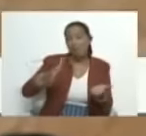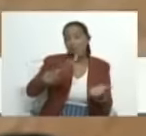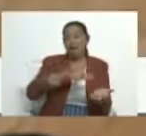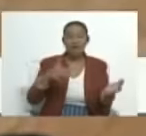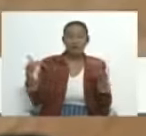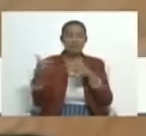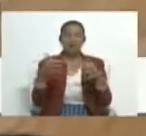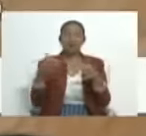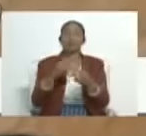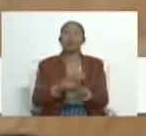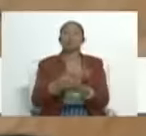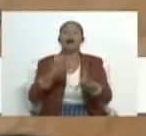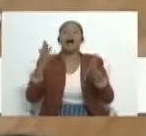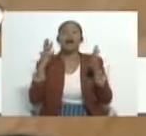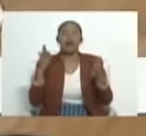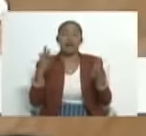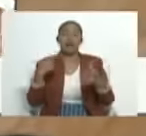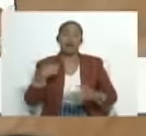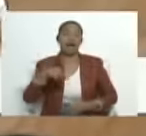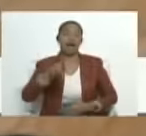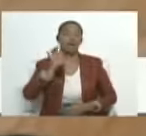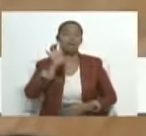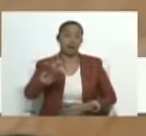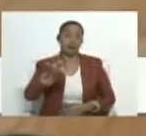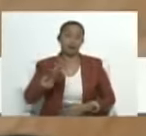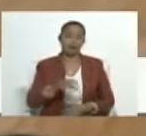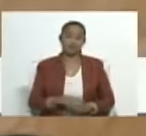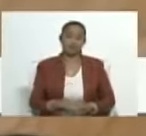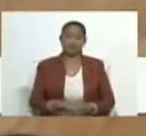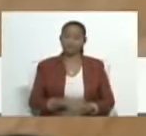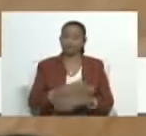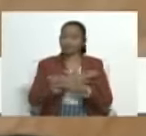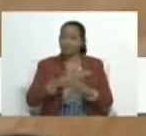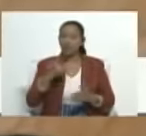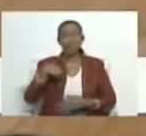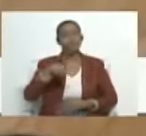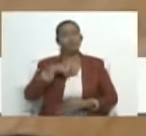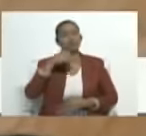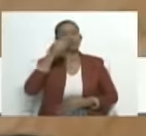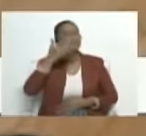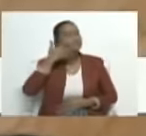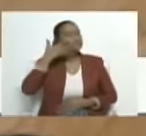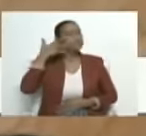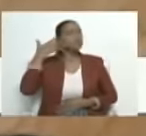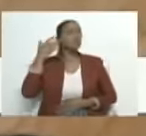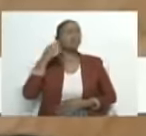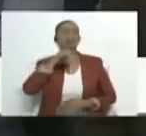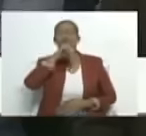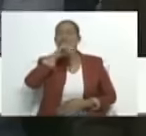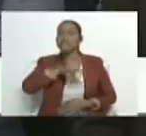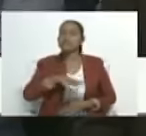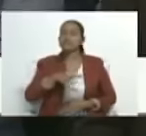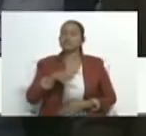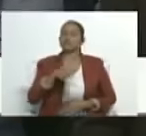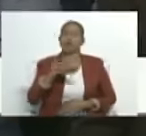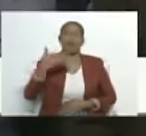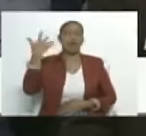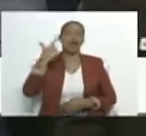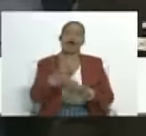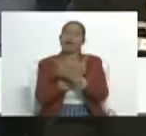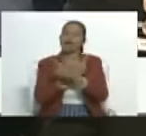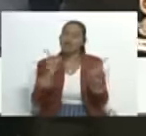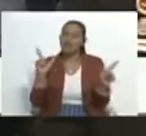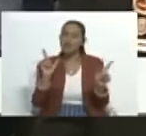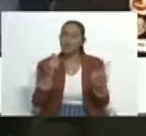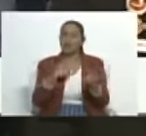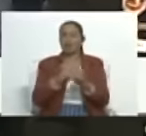puede tener un país, su soberanía, sentirnos orgullosos, embajadores, de ser libres e independientes.